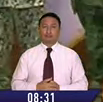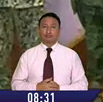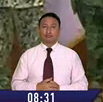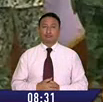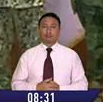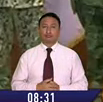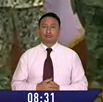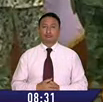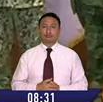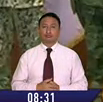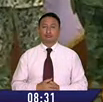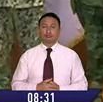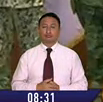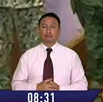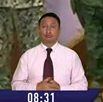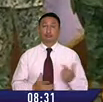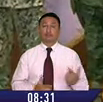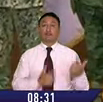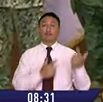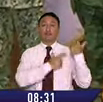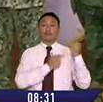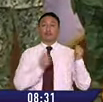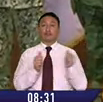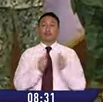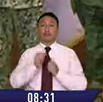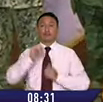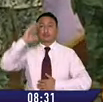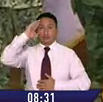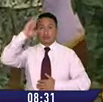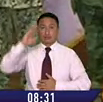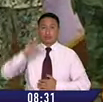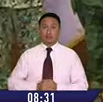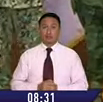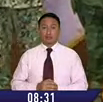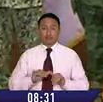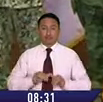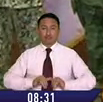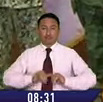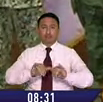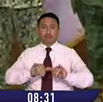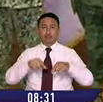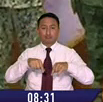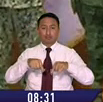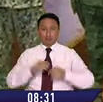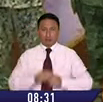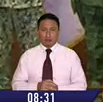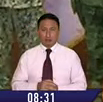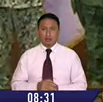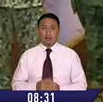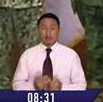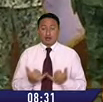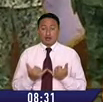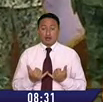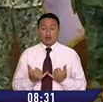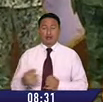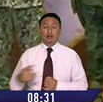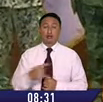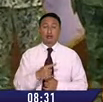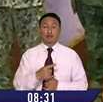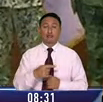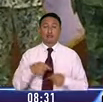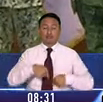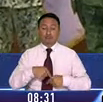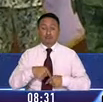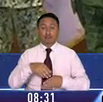Las Fuerzas Armadas y la Policía Nacional mantienen y mantendrán inalterable su posición